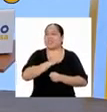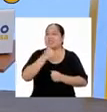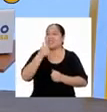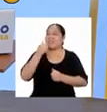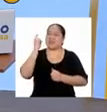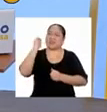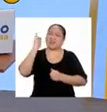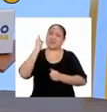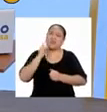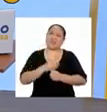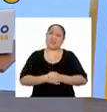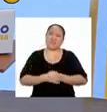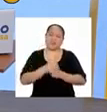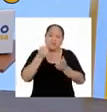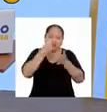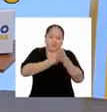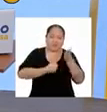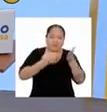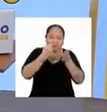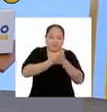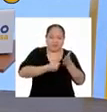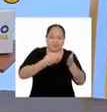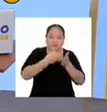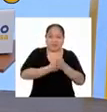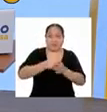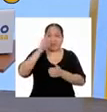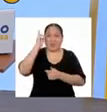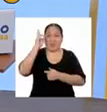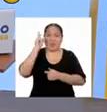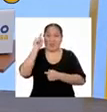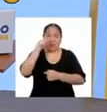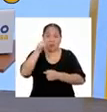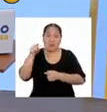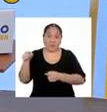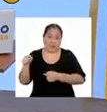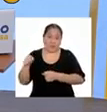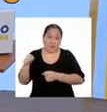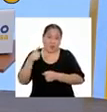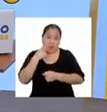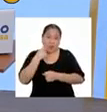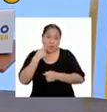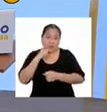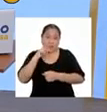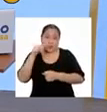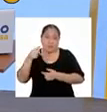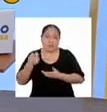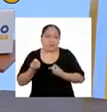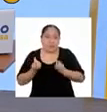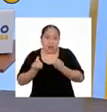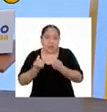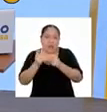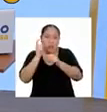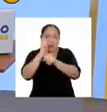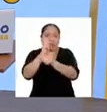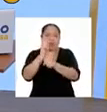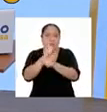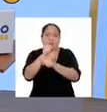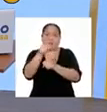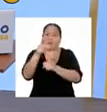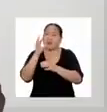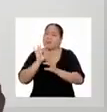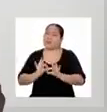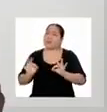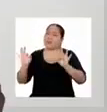El esfuerzo que hacen las y los profes para que aprendamos en estas circunstancias